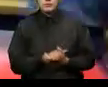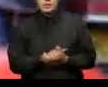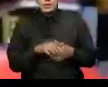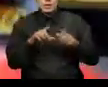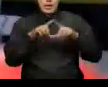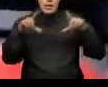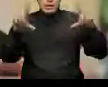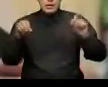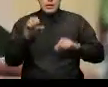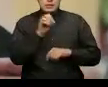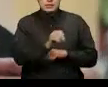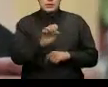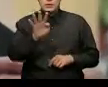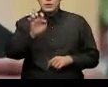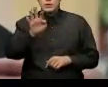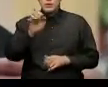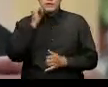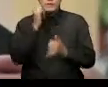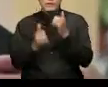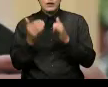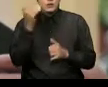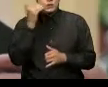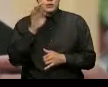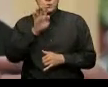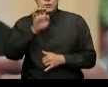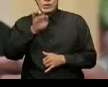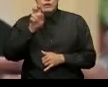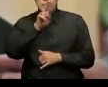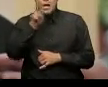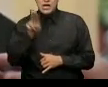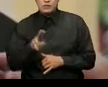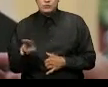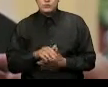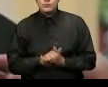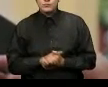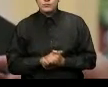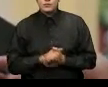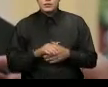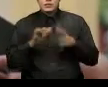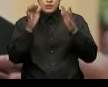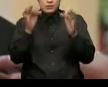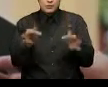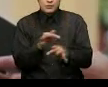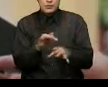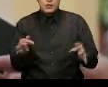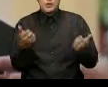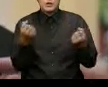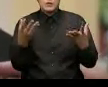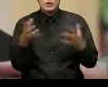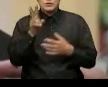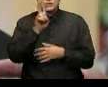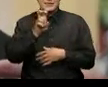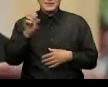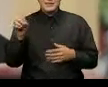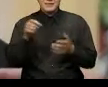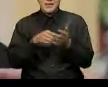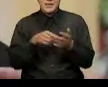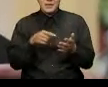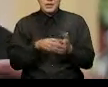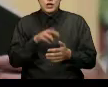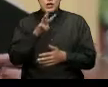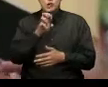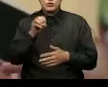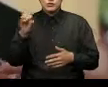placas 0 y 9 vencen el 9 de marzo en un total de 70 mil 800 placas que